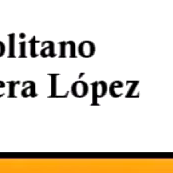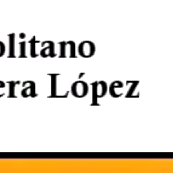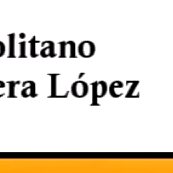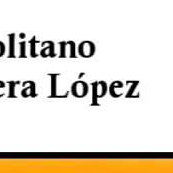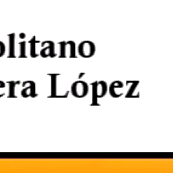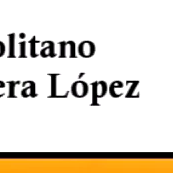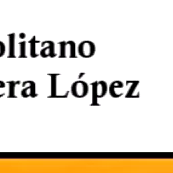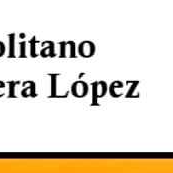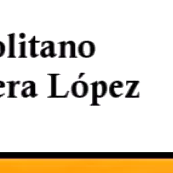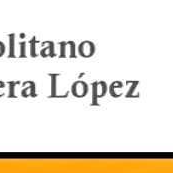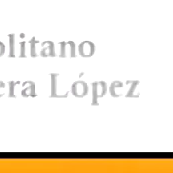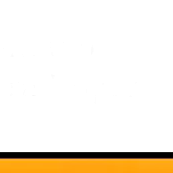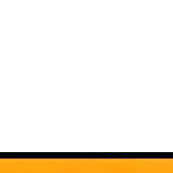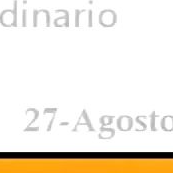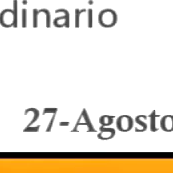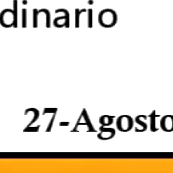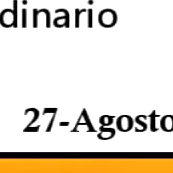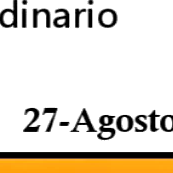Música